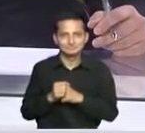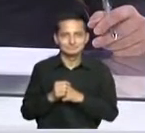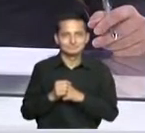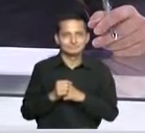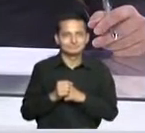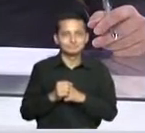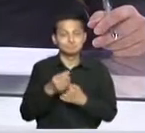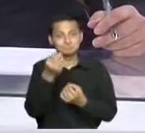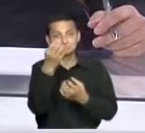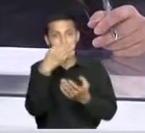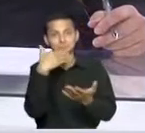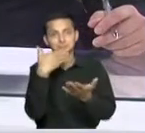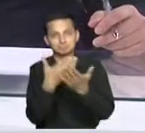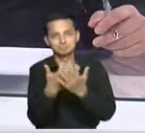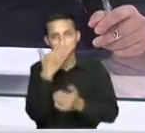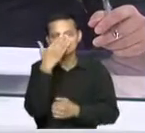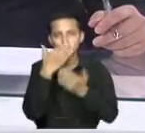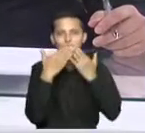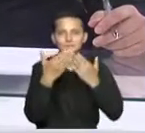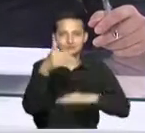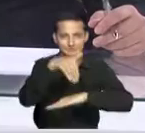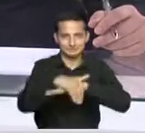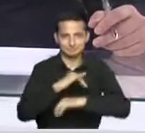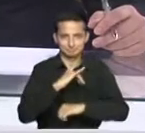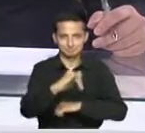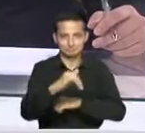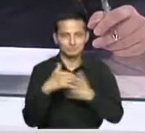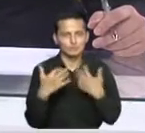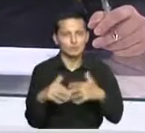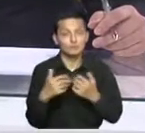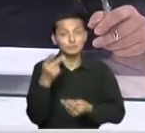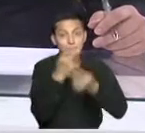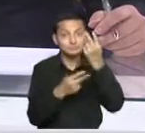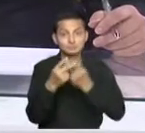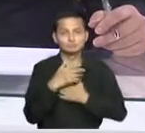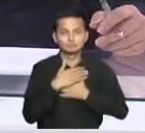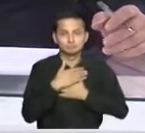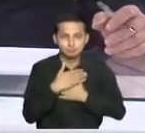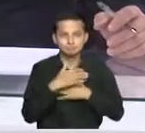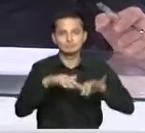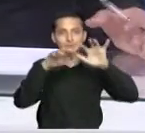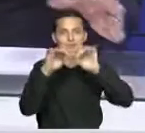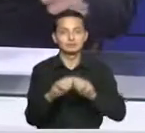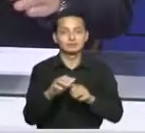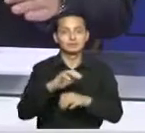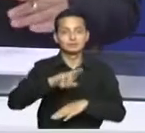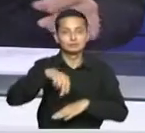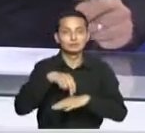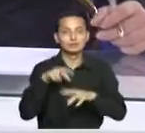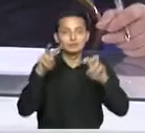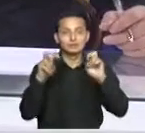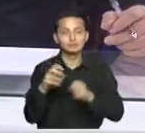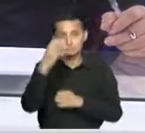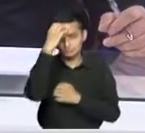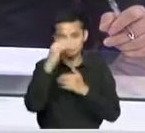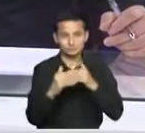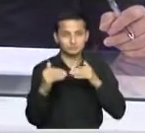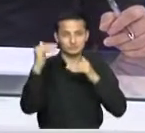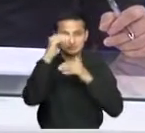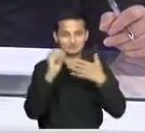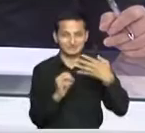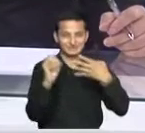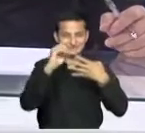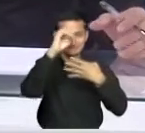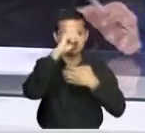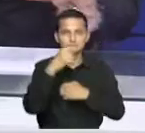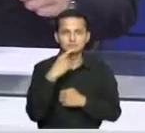Gracias, Cristina, y buenas tardes para ti también. Con una visita emotiva, la Secretaría Nacional de Educación Superior reconoció el esfuerzo y dedicación de uno de